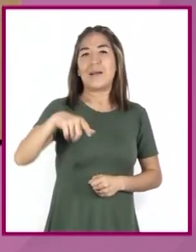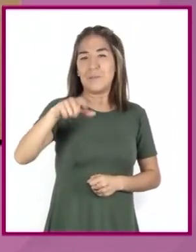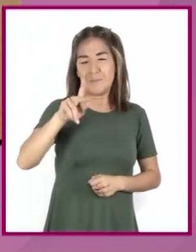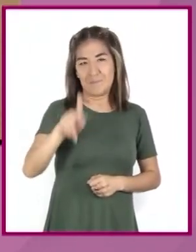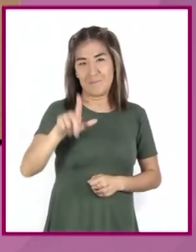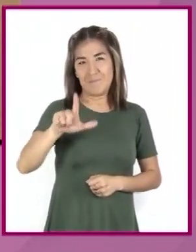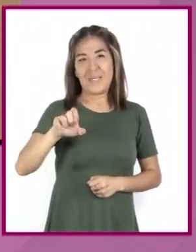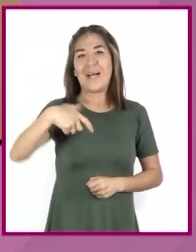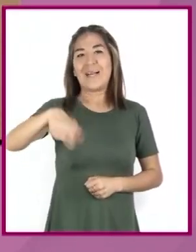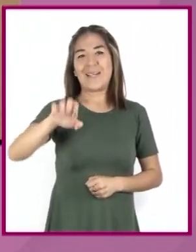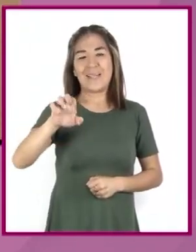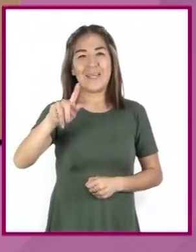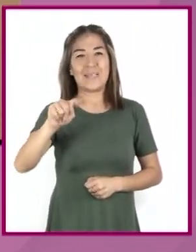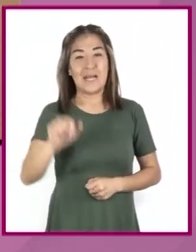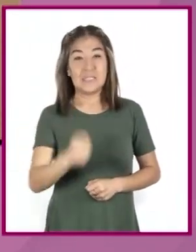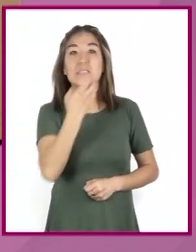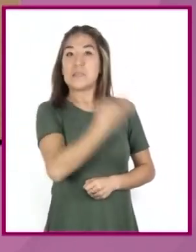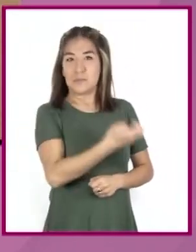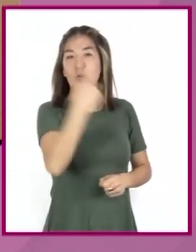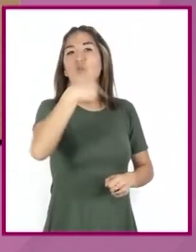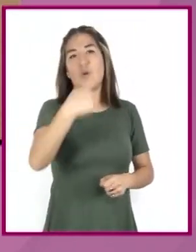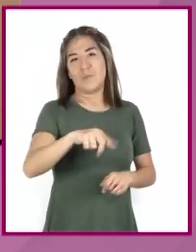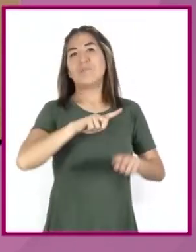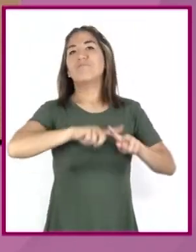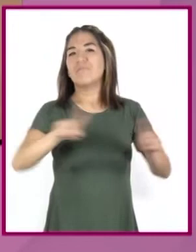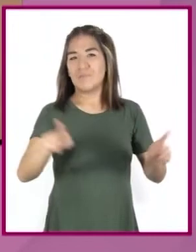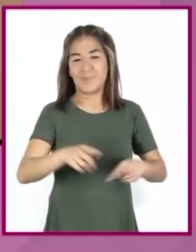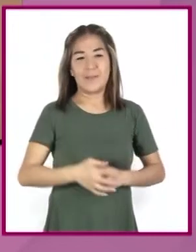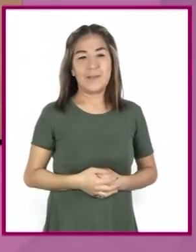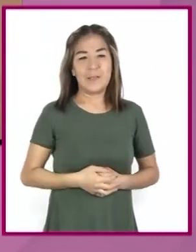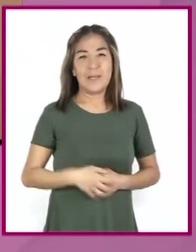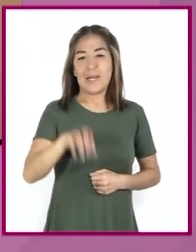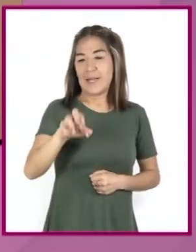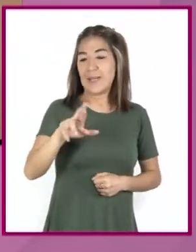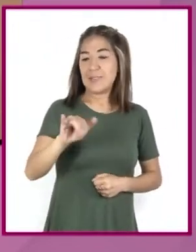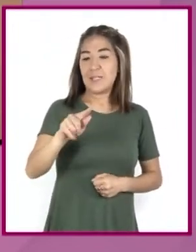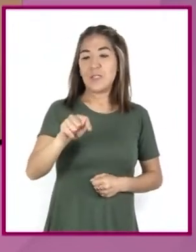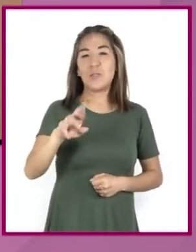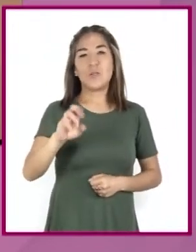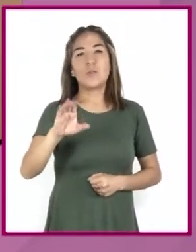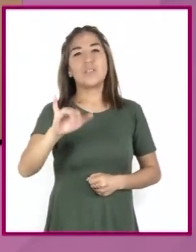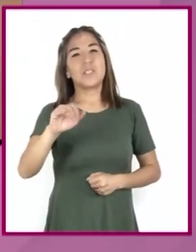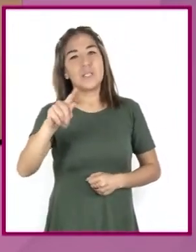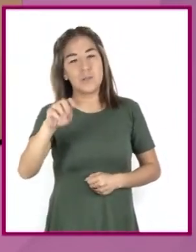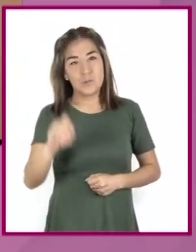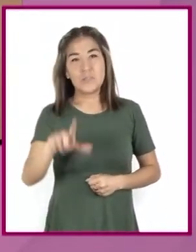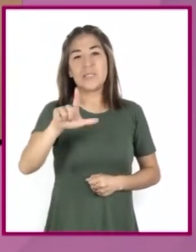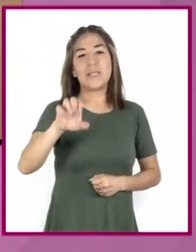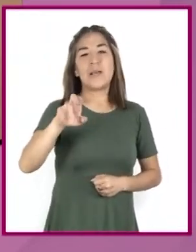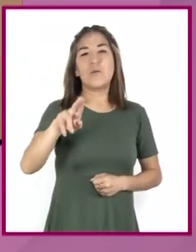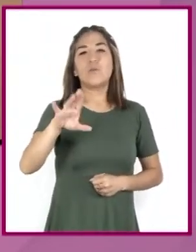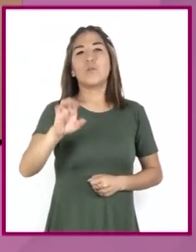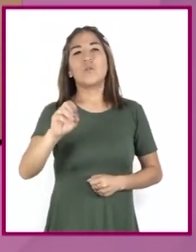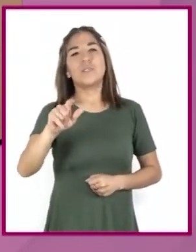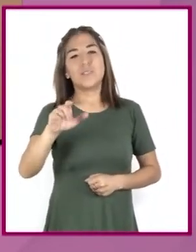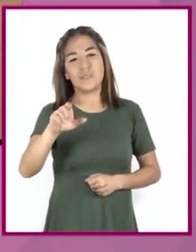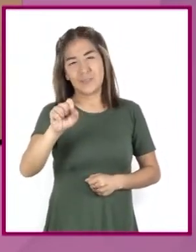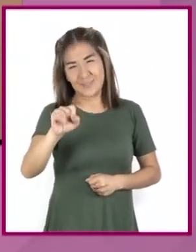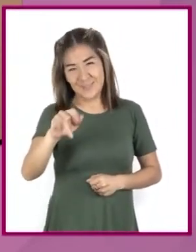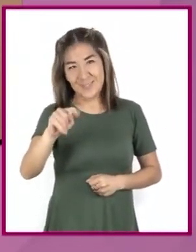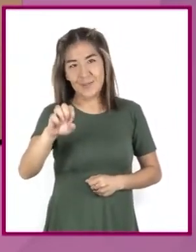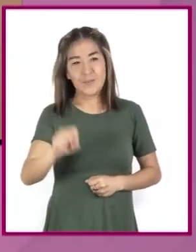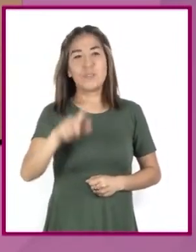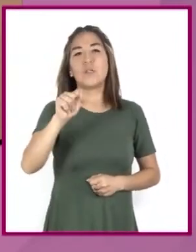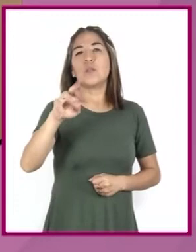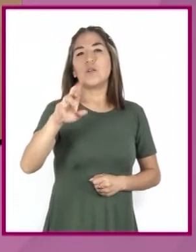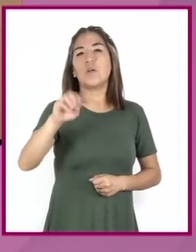Y esas reciben un nombre diferente, como eritrocitos, leucocitos y trombocitos. También